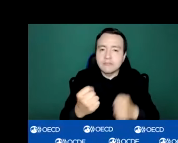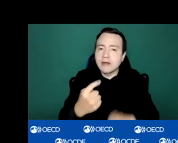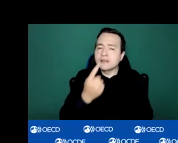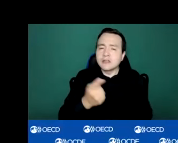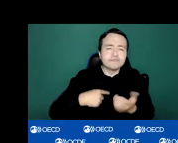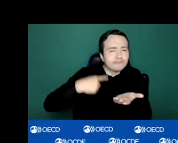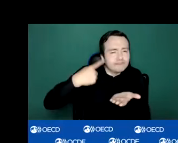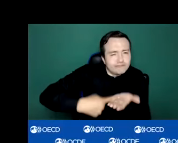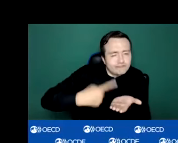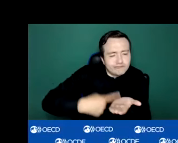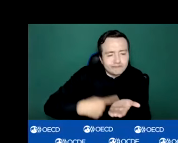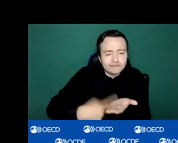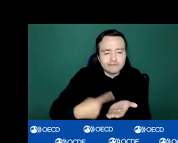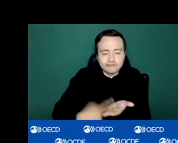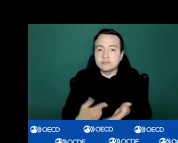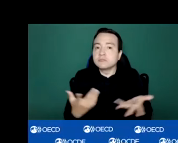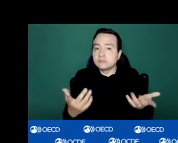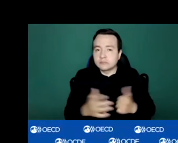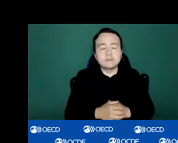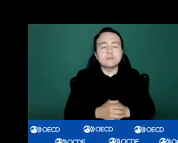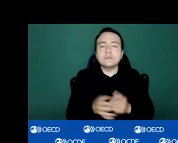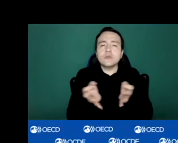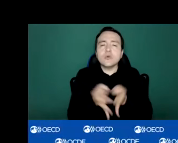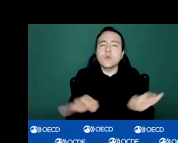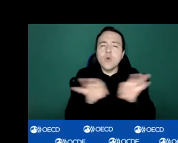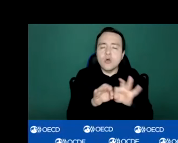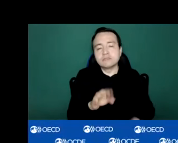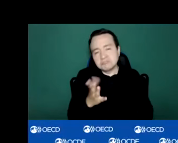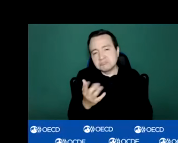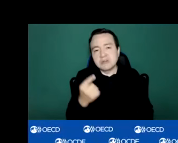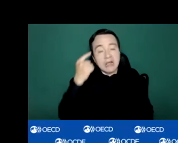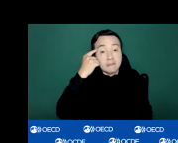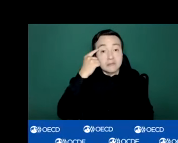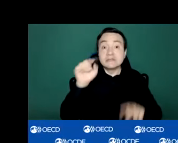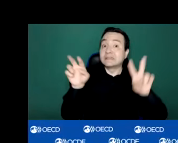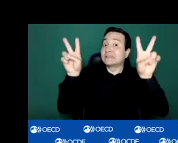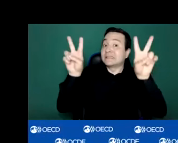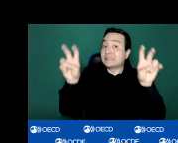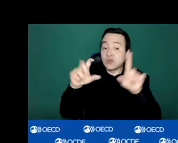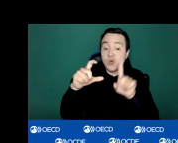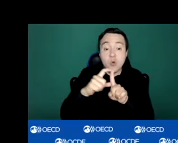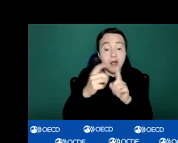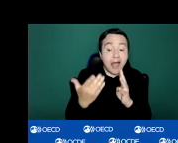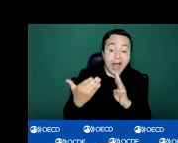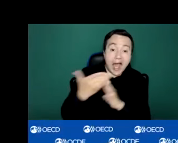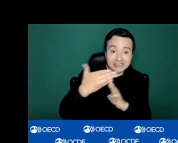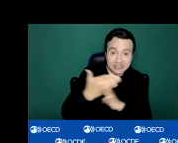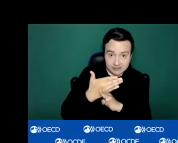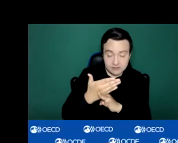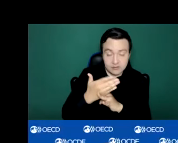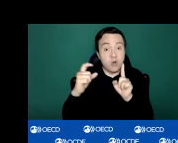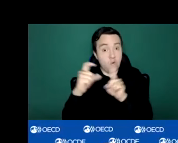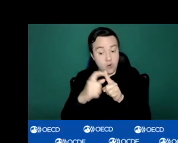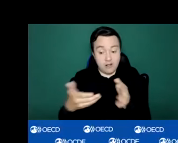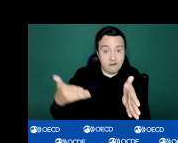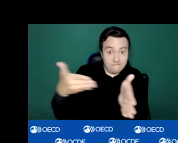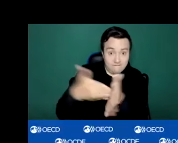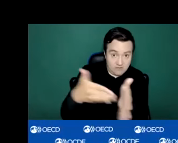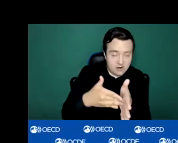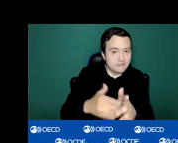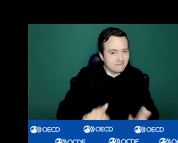hecho de algo muy importante, porque quizá estamos hablando de acceso, estamos hablando de barreras, pero también deberíamos estar considerando la perspectiva del